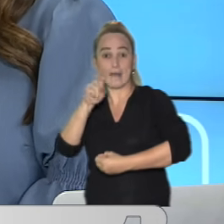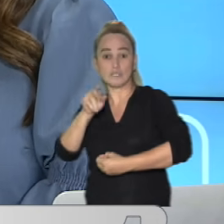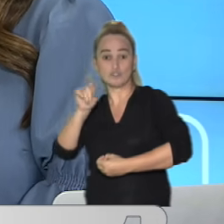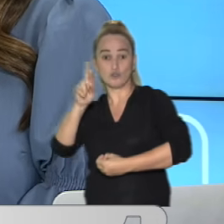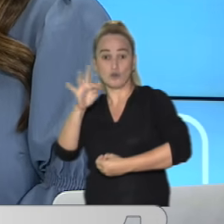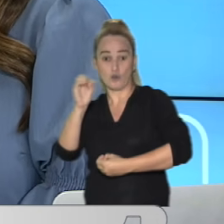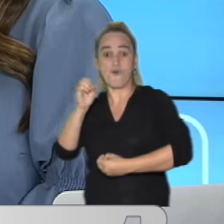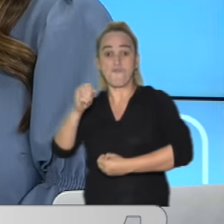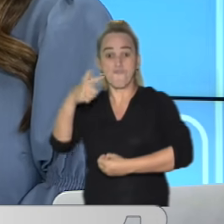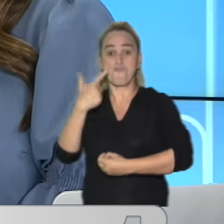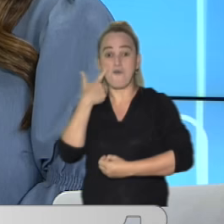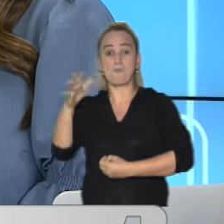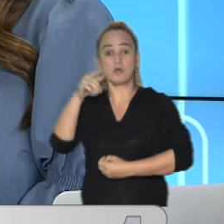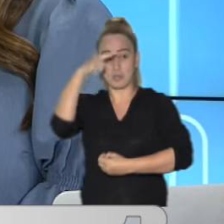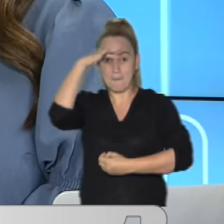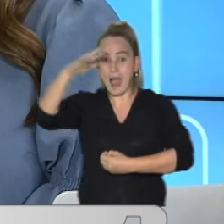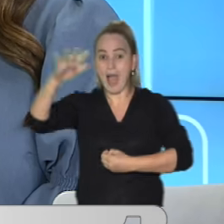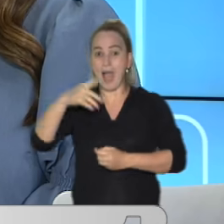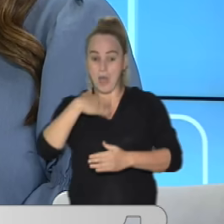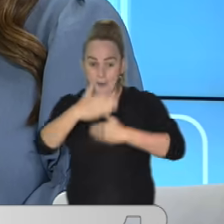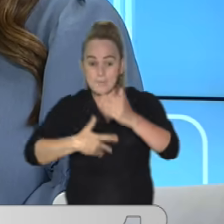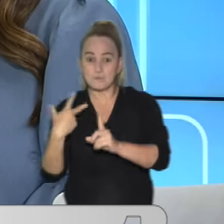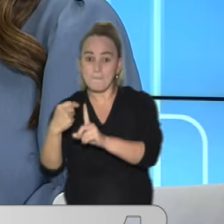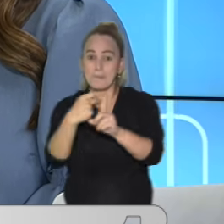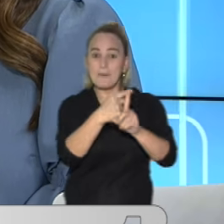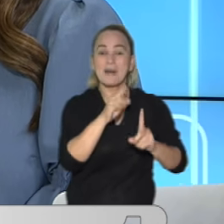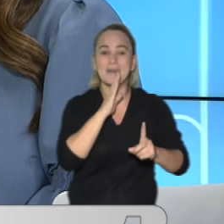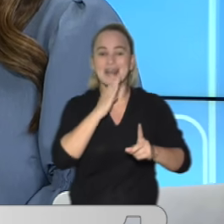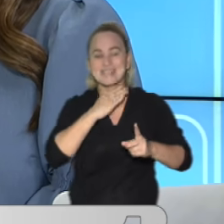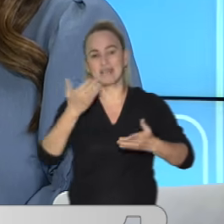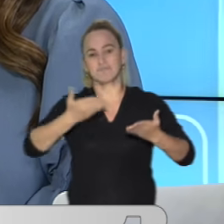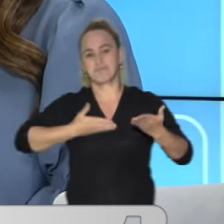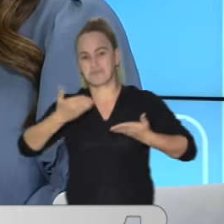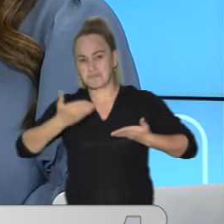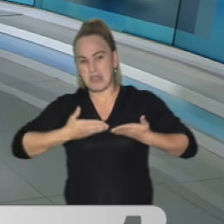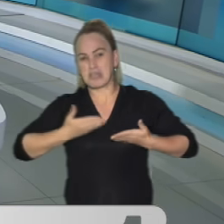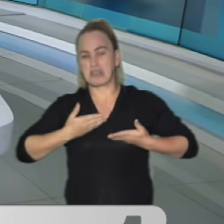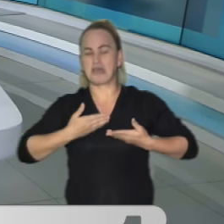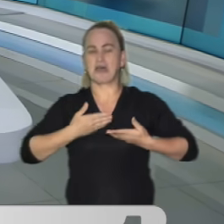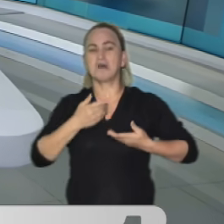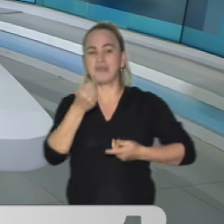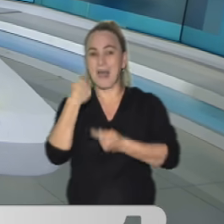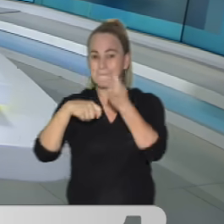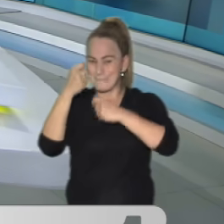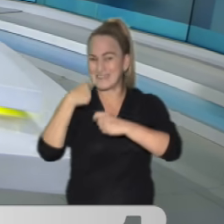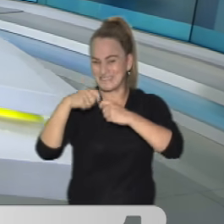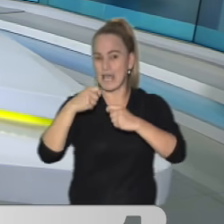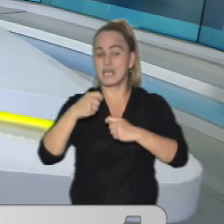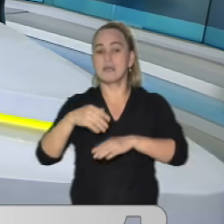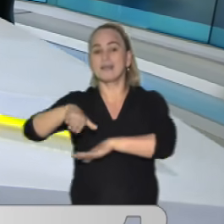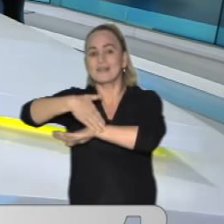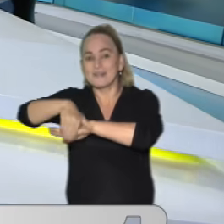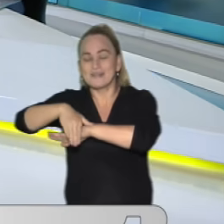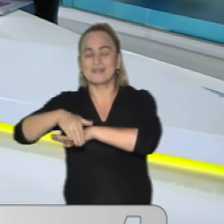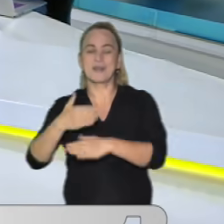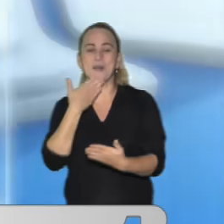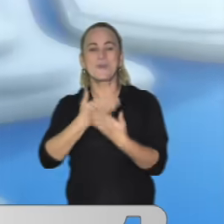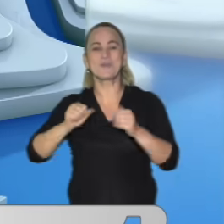sigue el proceso de vacunación masiva para trabajadores informales y habitantes de calle. Evelyn Díaz tiene el reporte. Evelyn, buenos